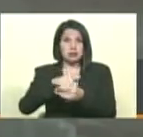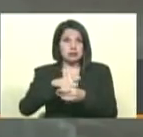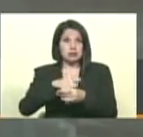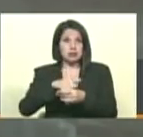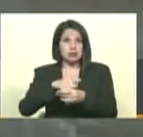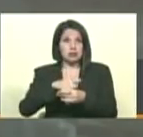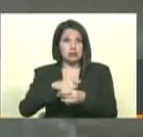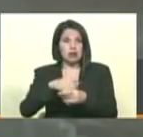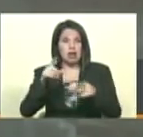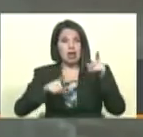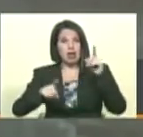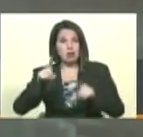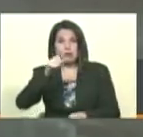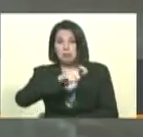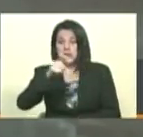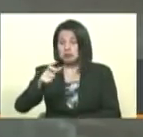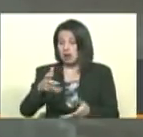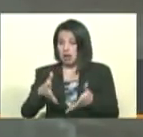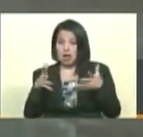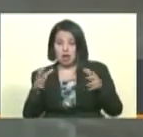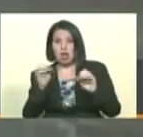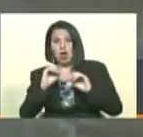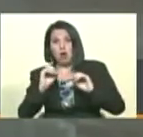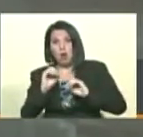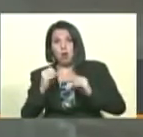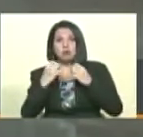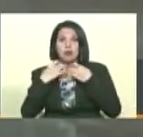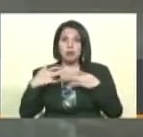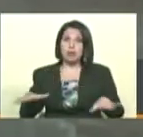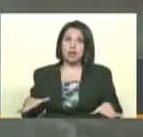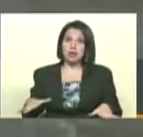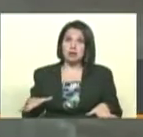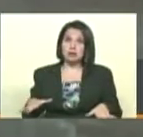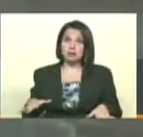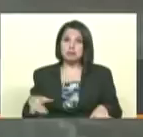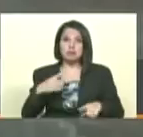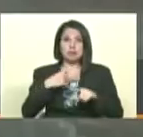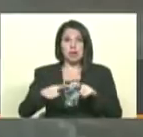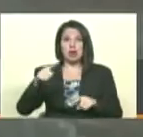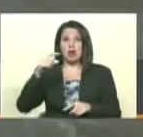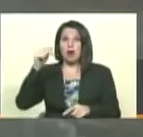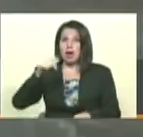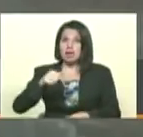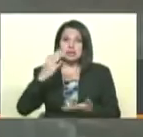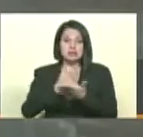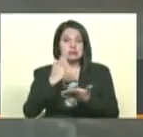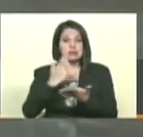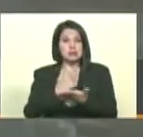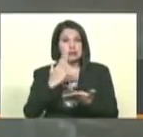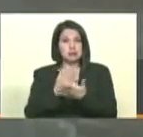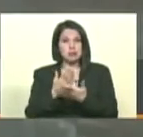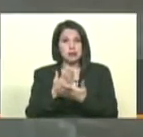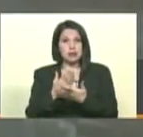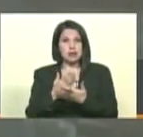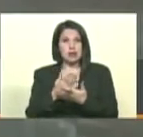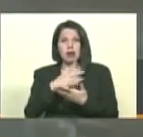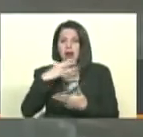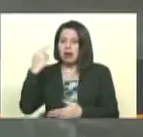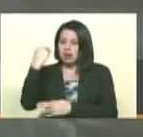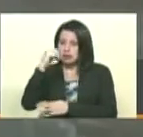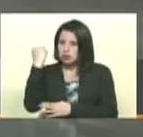donde algunos han ganado y otros han perdido. Pero aquí siempre, a nivel